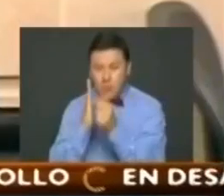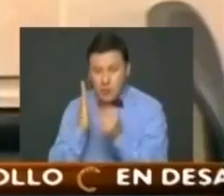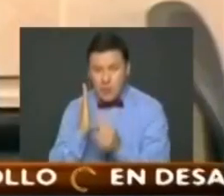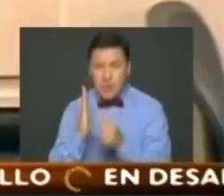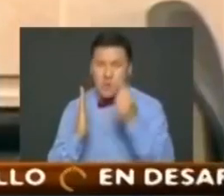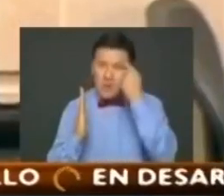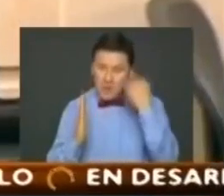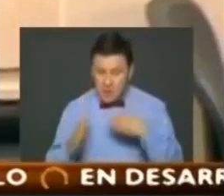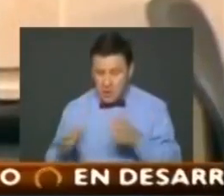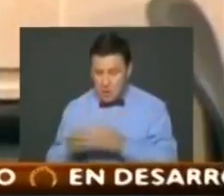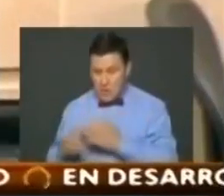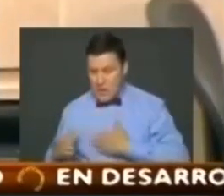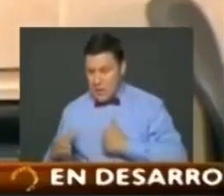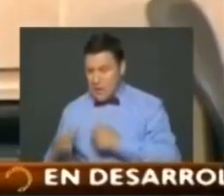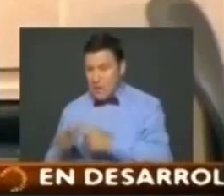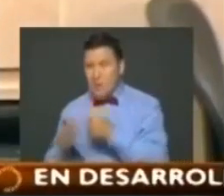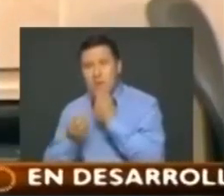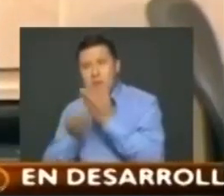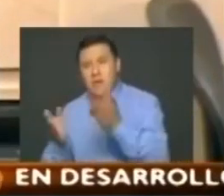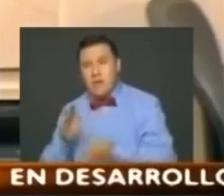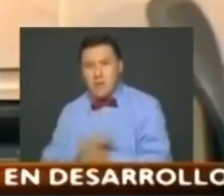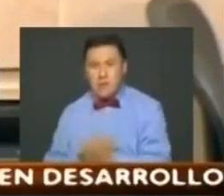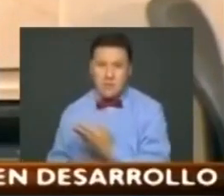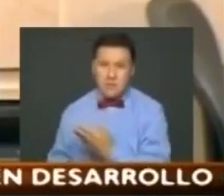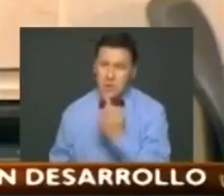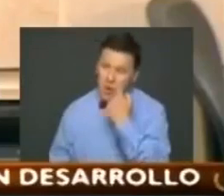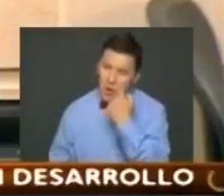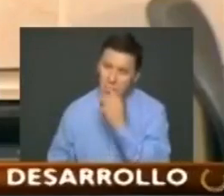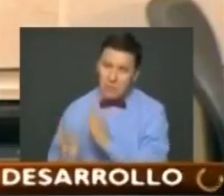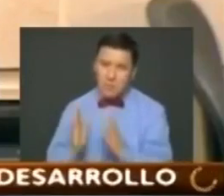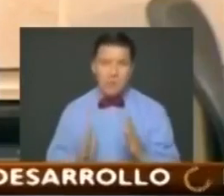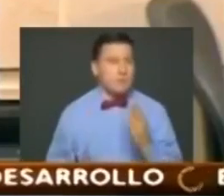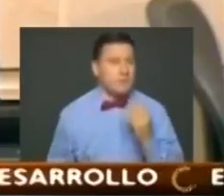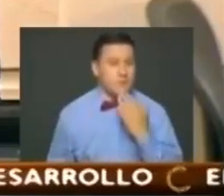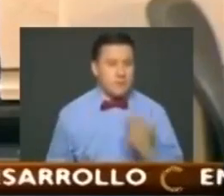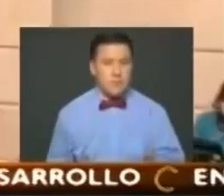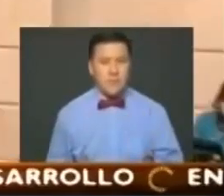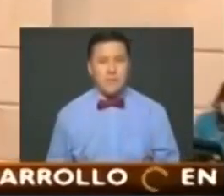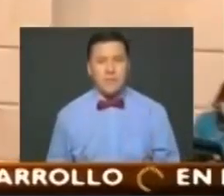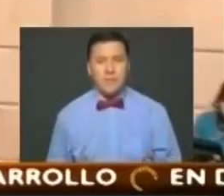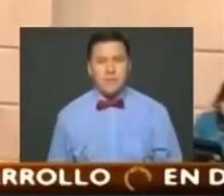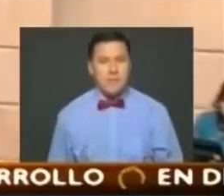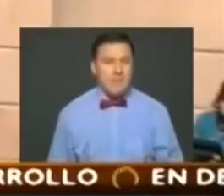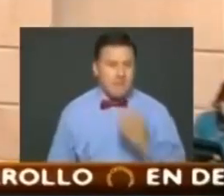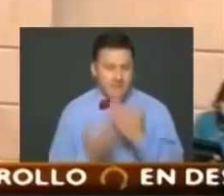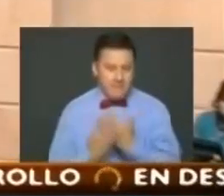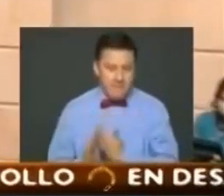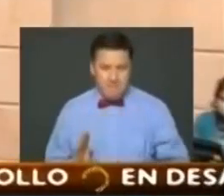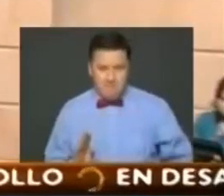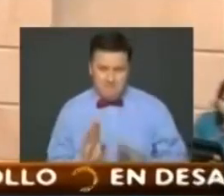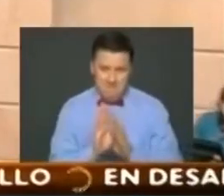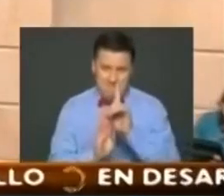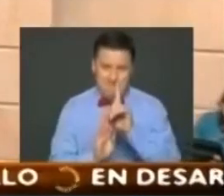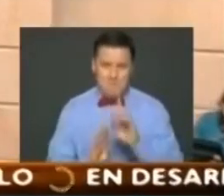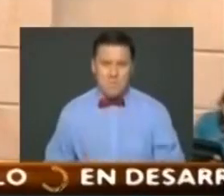la Comisión de Ética. Continúe, señor senador. Muchas gracias. Gracias, señor presidente. Yo